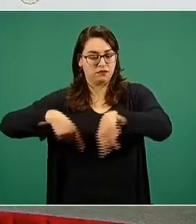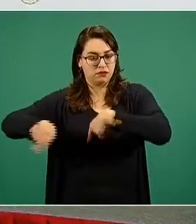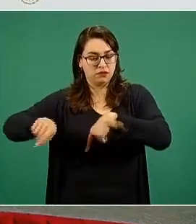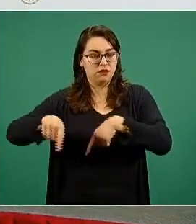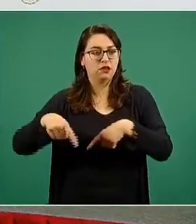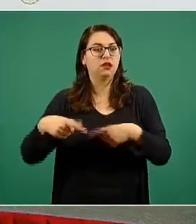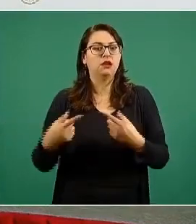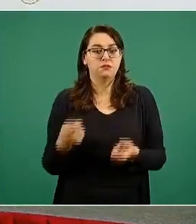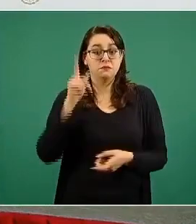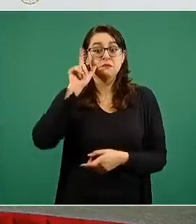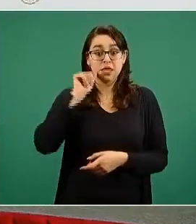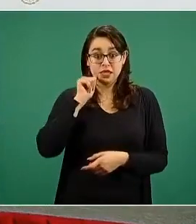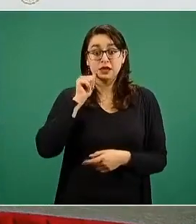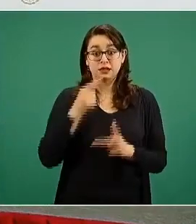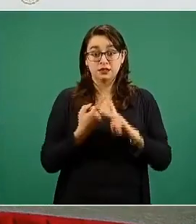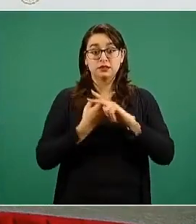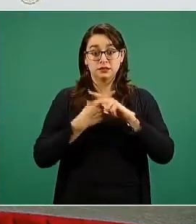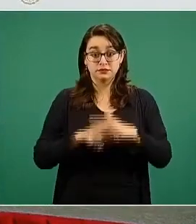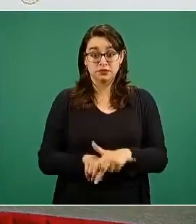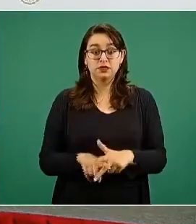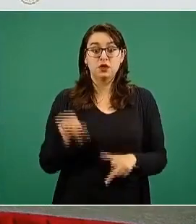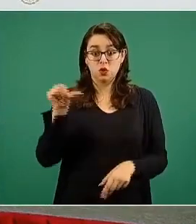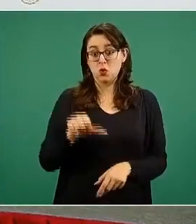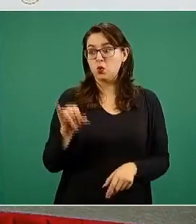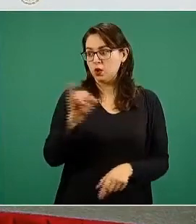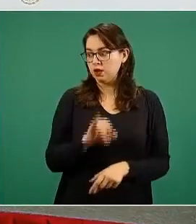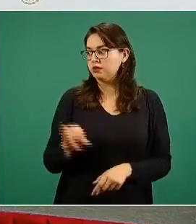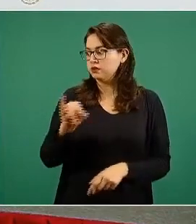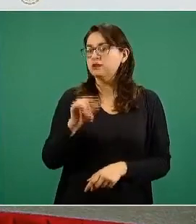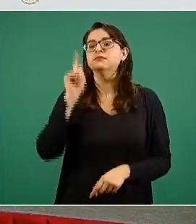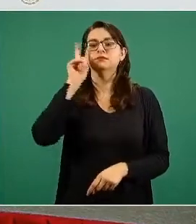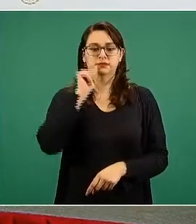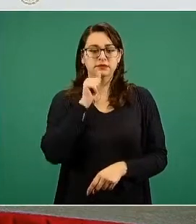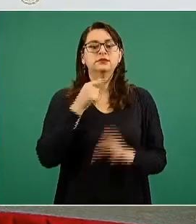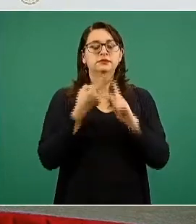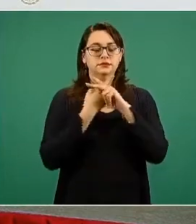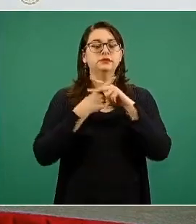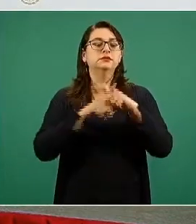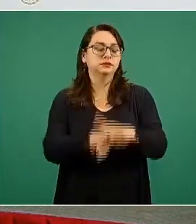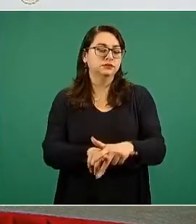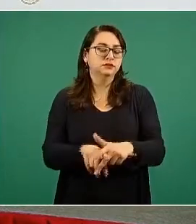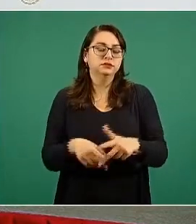empieza mañana. Hoy es jueves, empieza mañana exactamente. Y pues